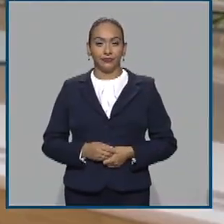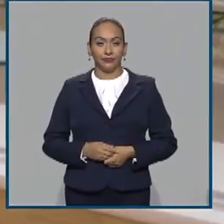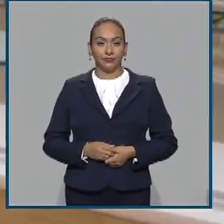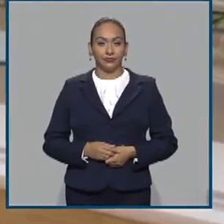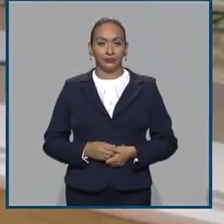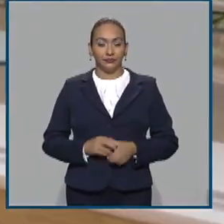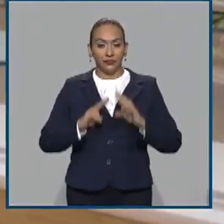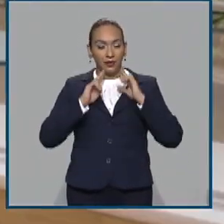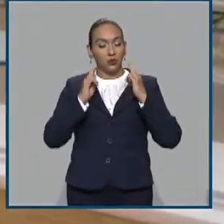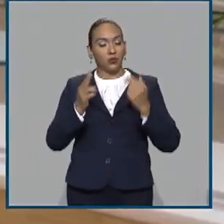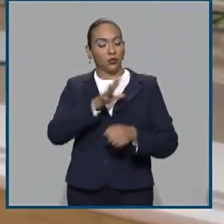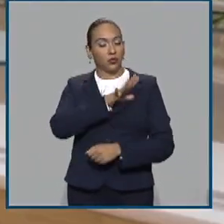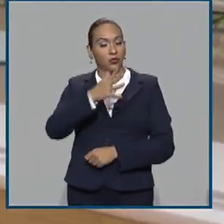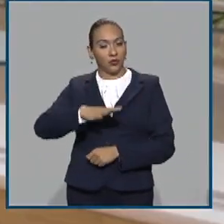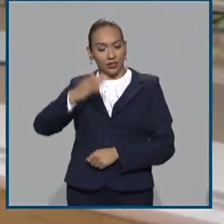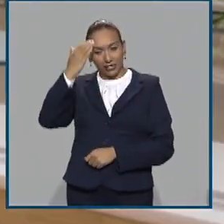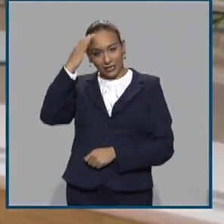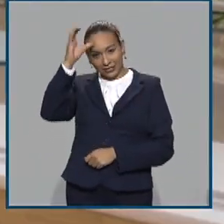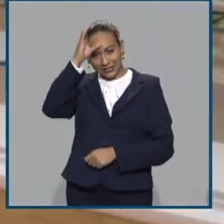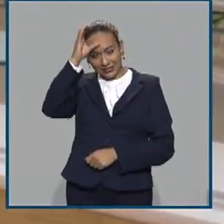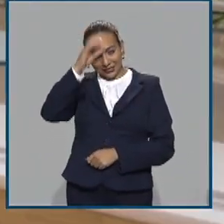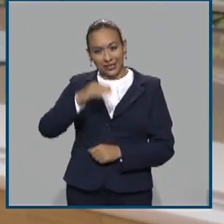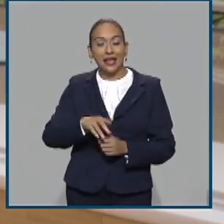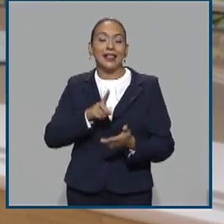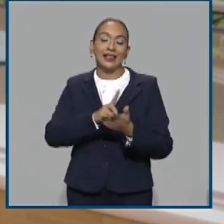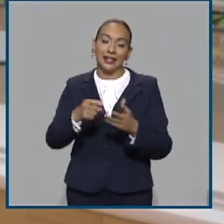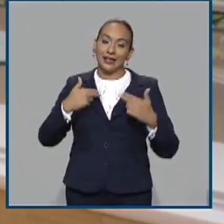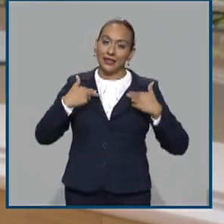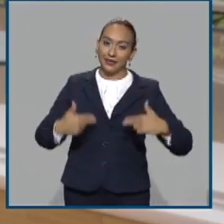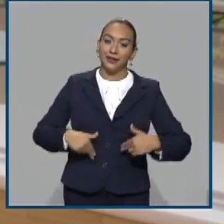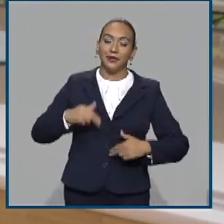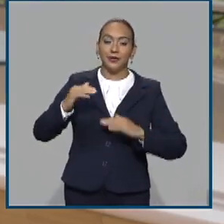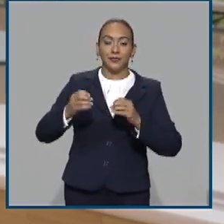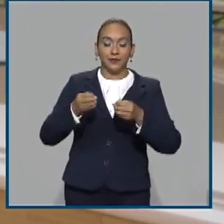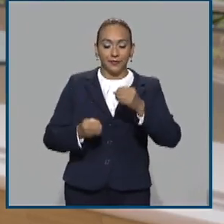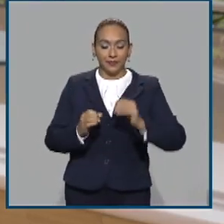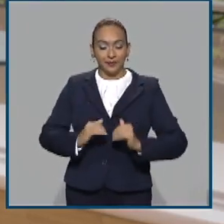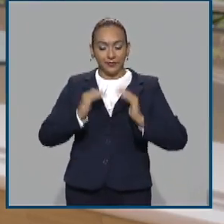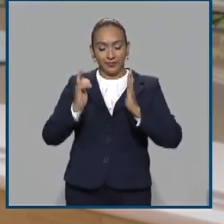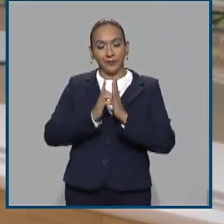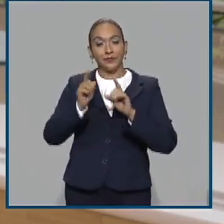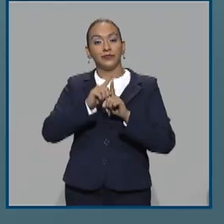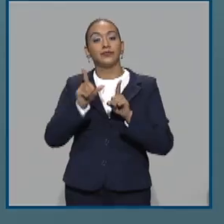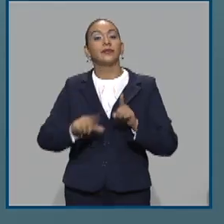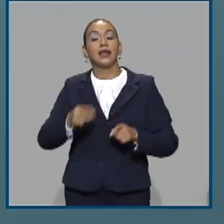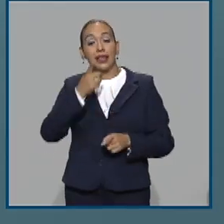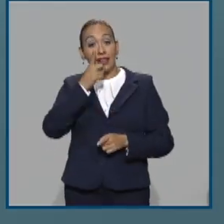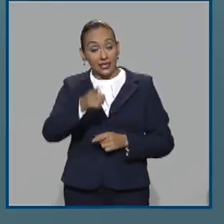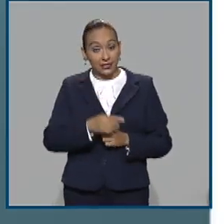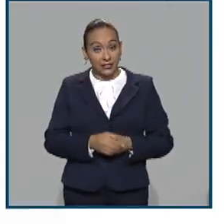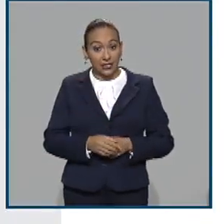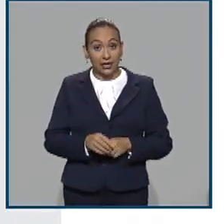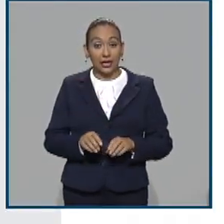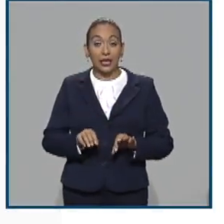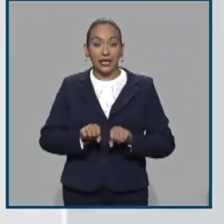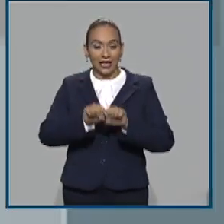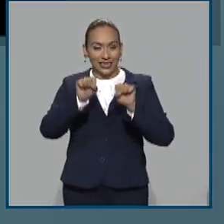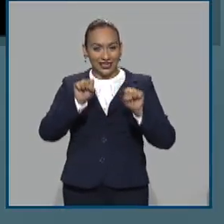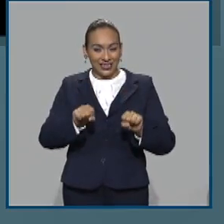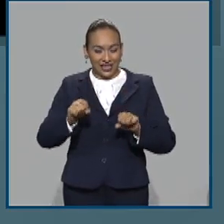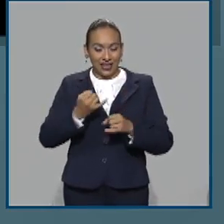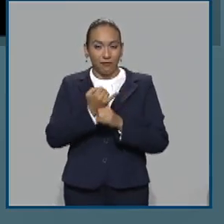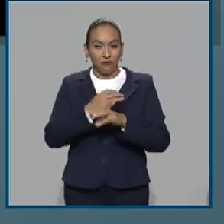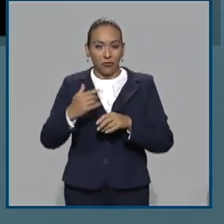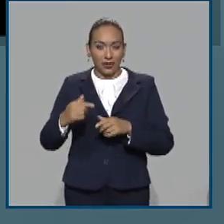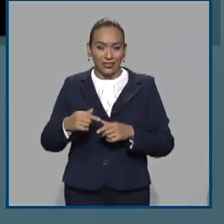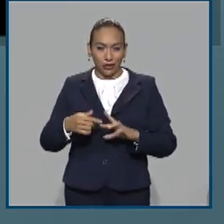La Unidad General de Conocimiento Científico y Derechos Humanos de la Suprema Corte aseguró que los sistemas de información genética son